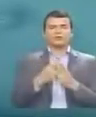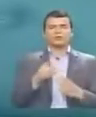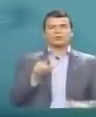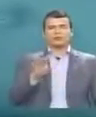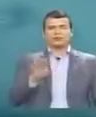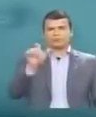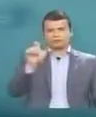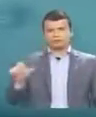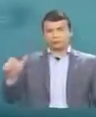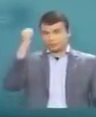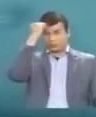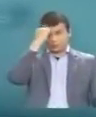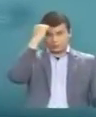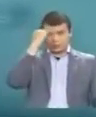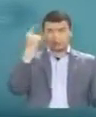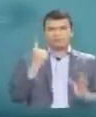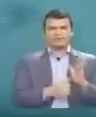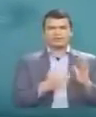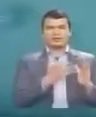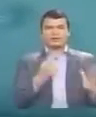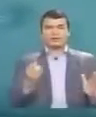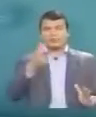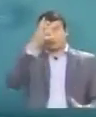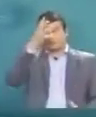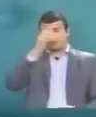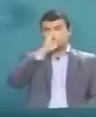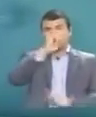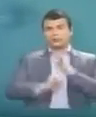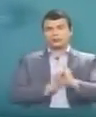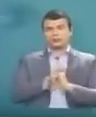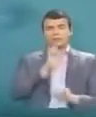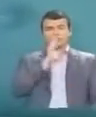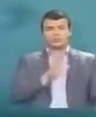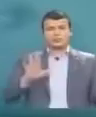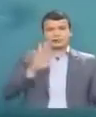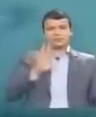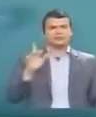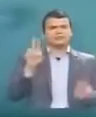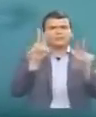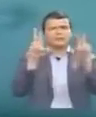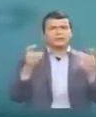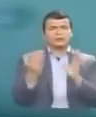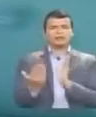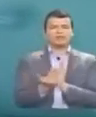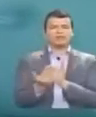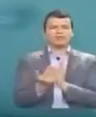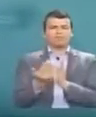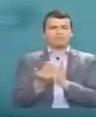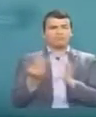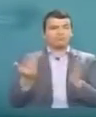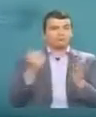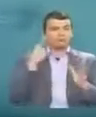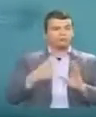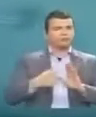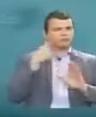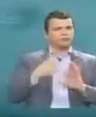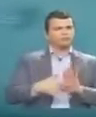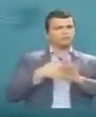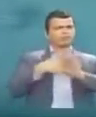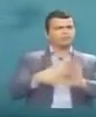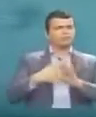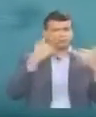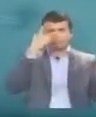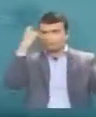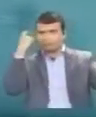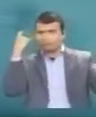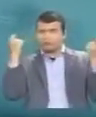1.500 profesores y expertos tanto nacionales como extranjeros en el área educativa, quienes presentarán estrategias y experiencias